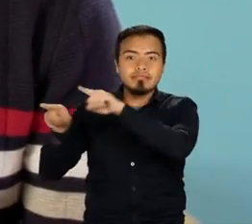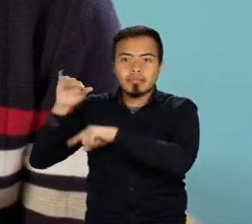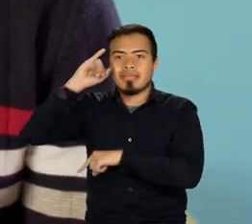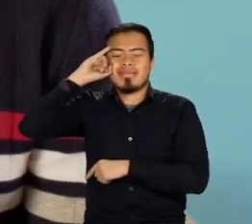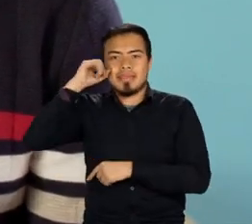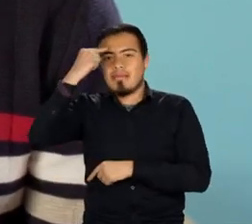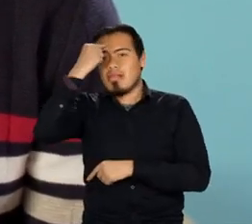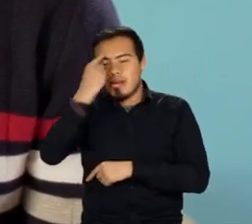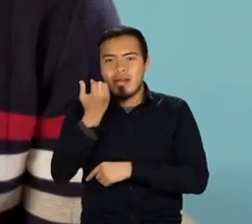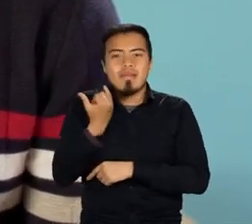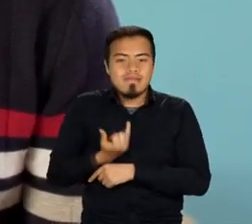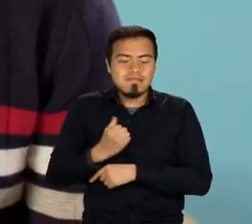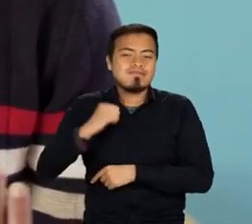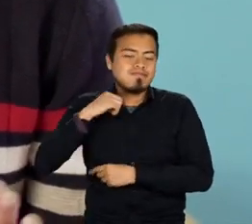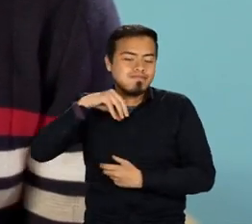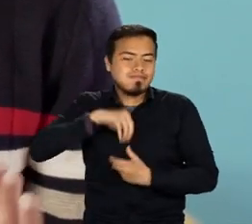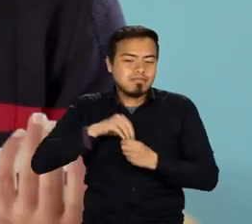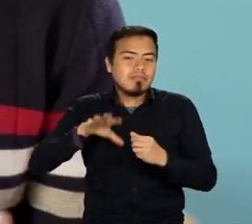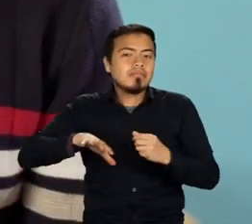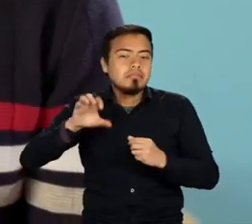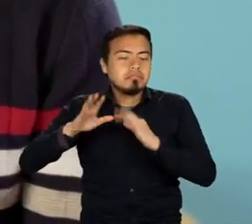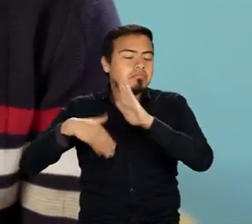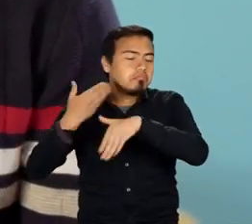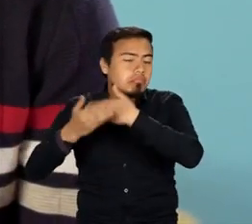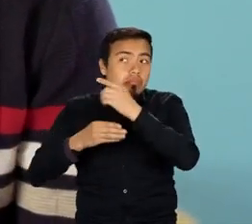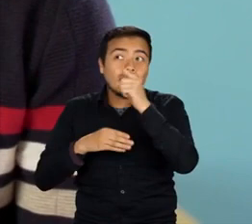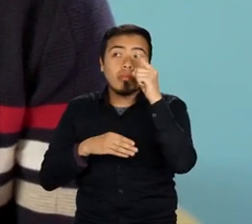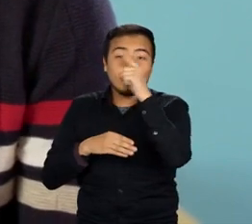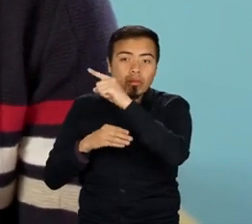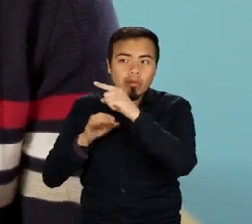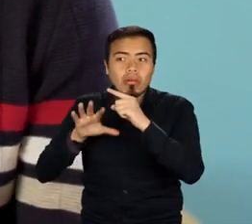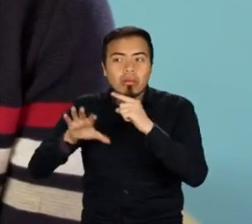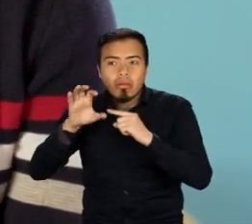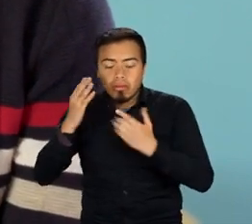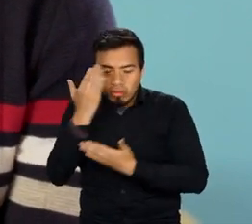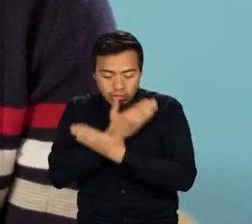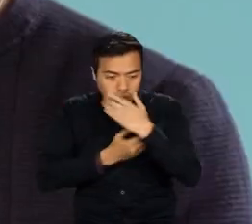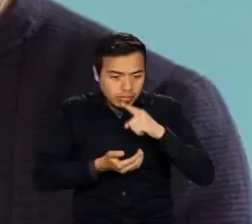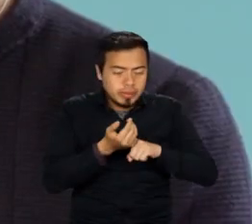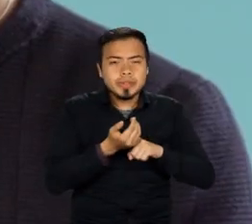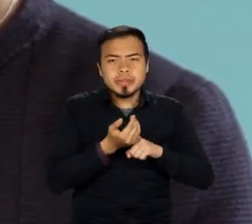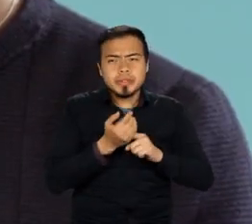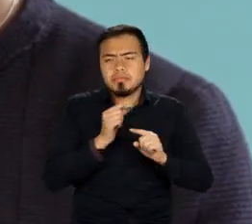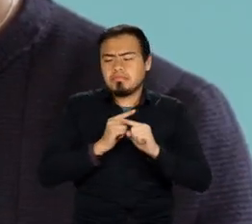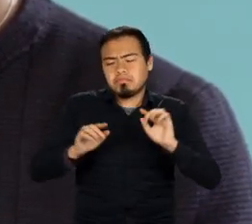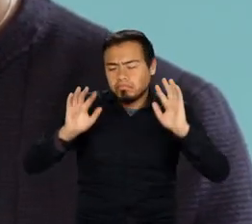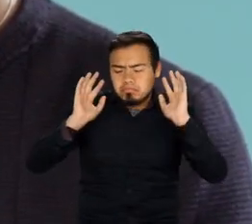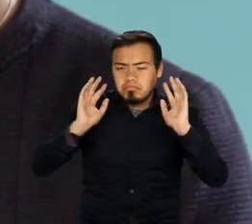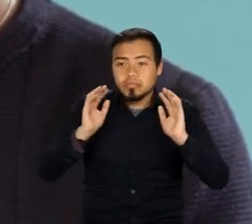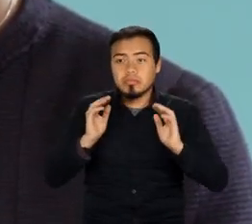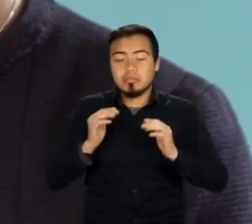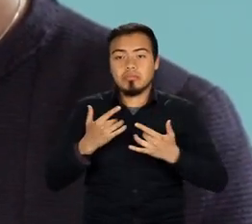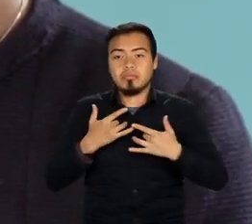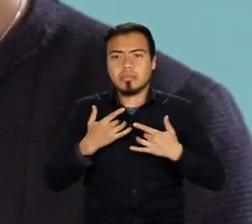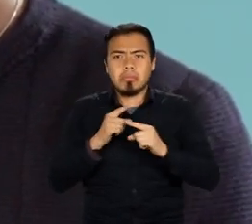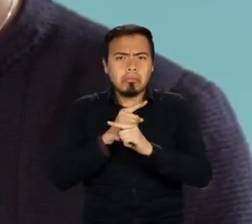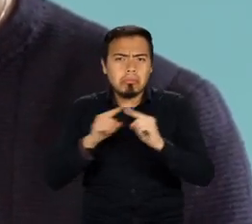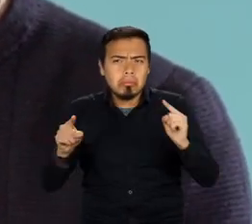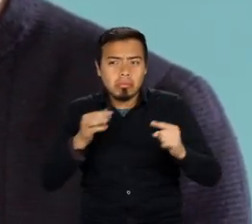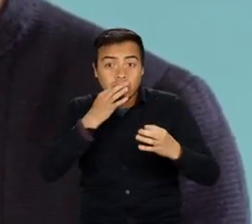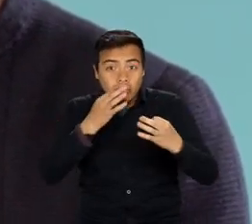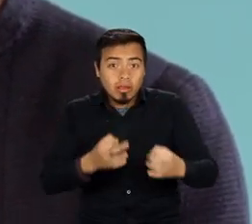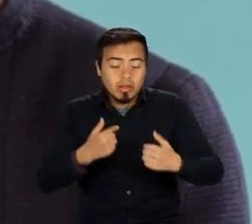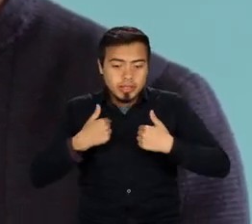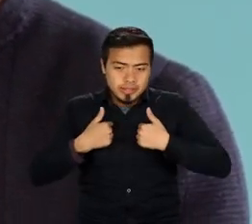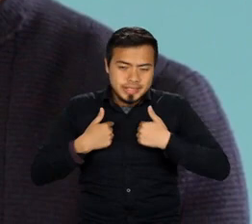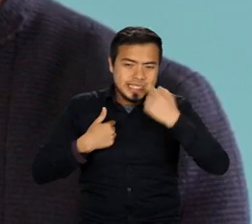que era un cáncer y me trasladaron al cancerológico y ahí sí ya confirmaron. Pues mi reacción frente al tema en ese momento no fue